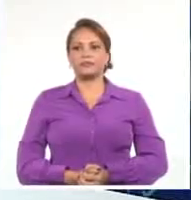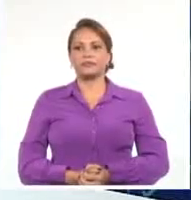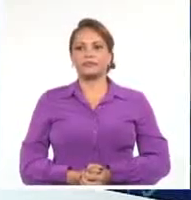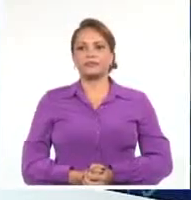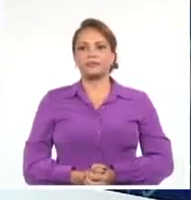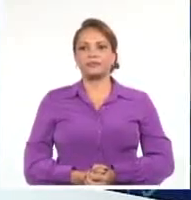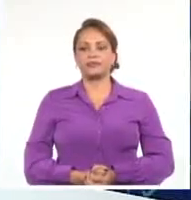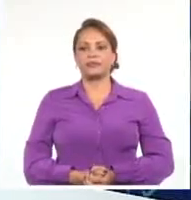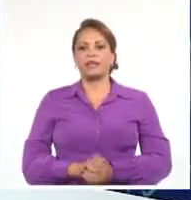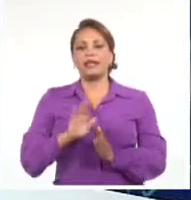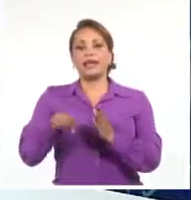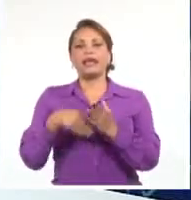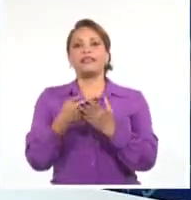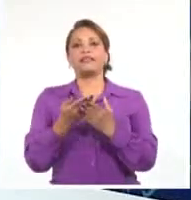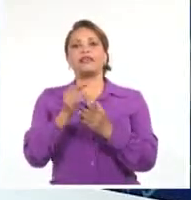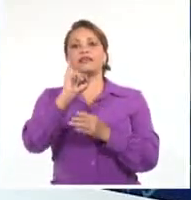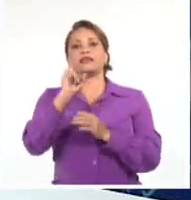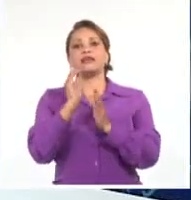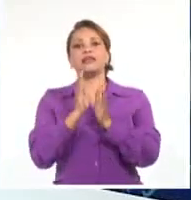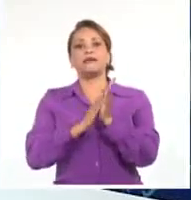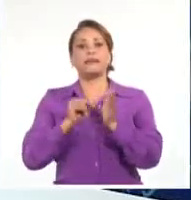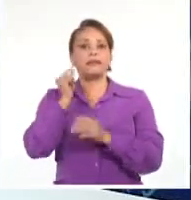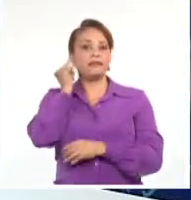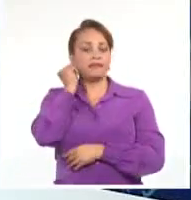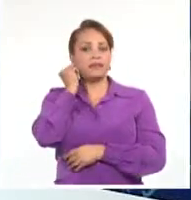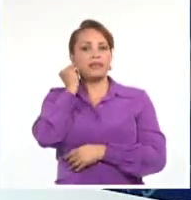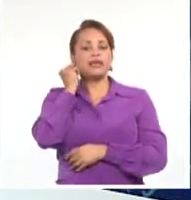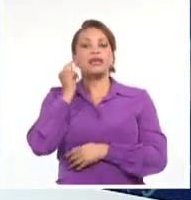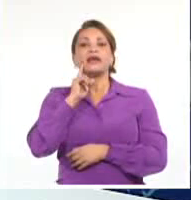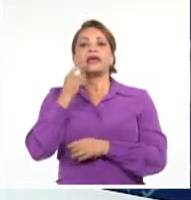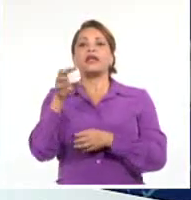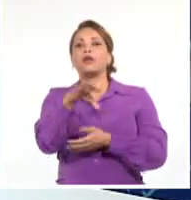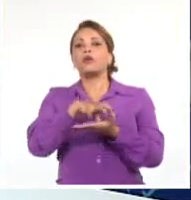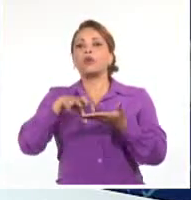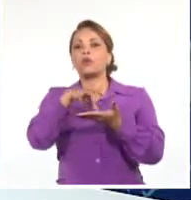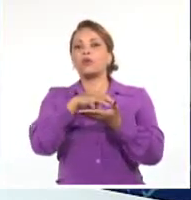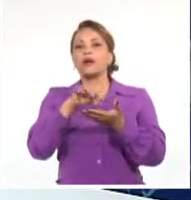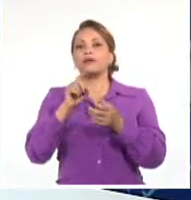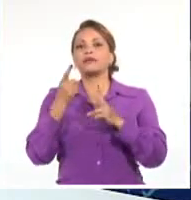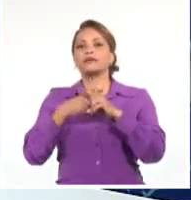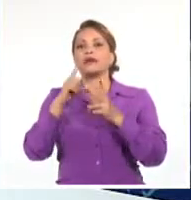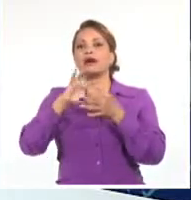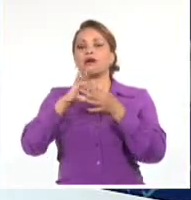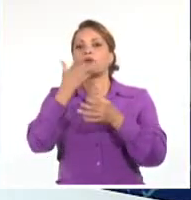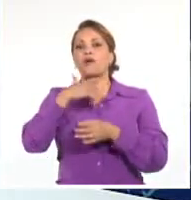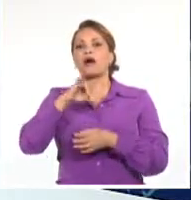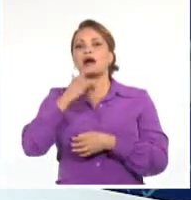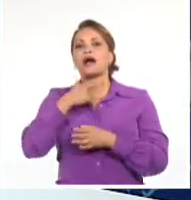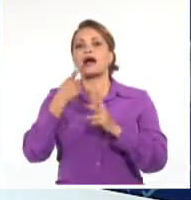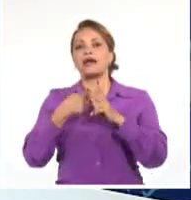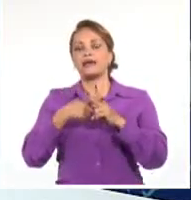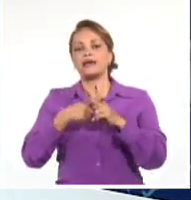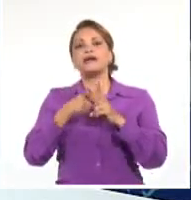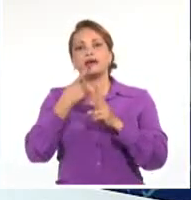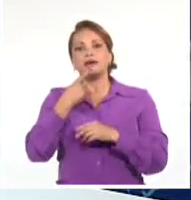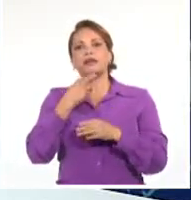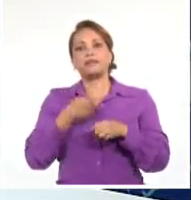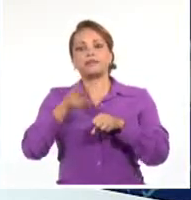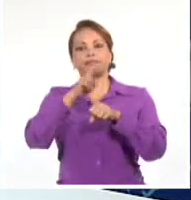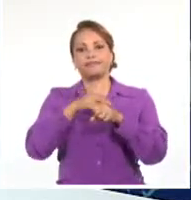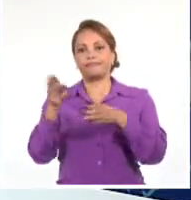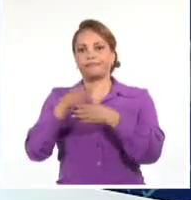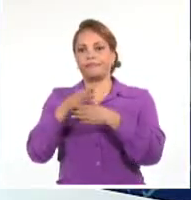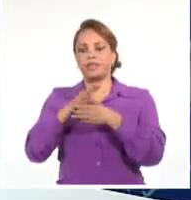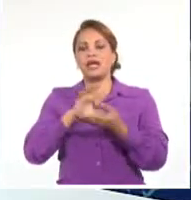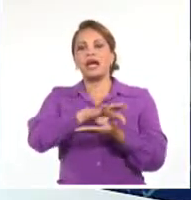Este 6 de febrero, el pueblo de Yaguajay rindió tributo al comandante Camilo Cienfuegos al cumplirse 91 años de su natalicio. Hasta el